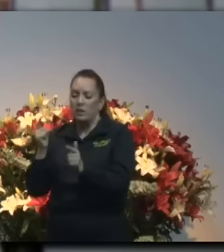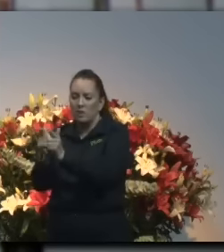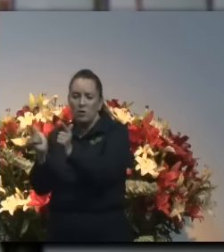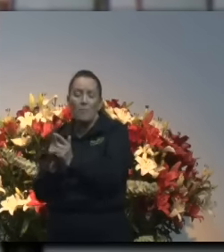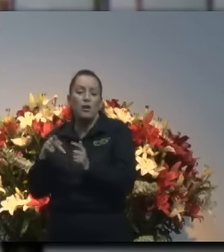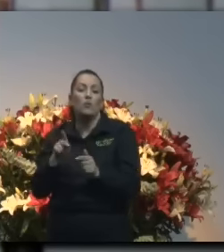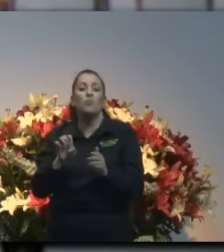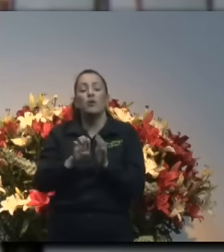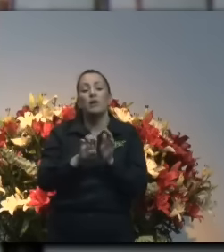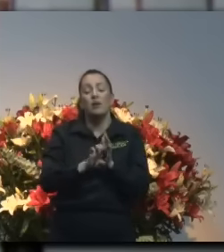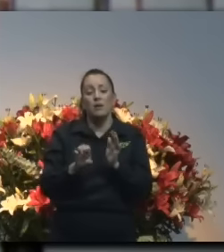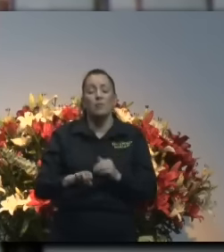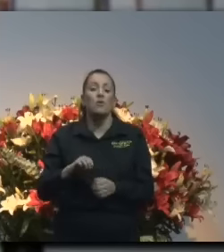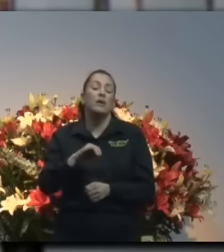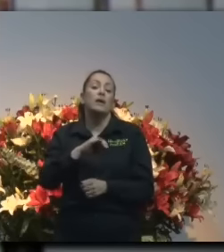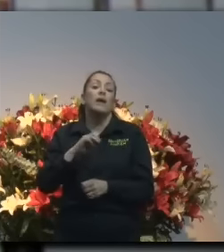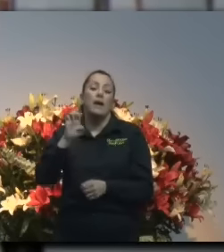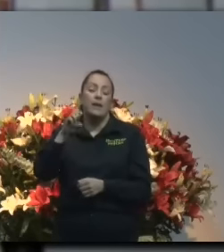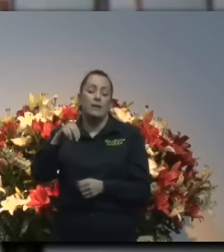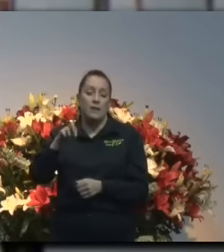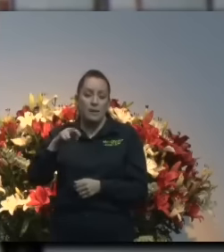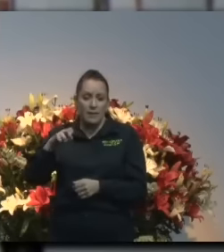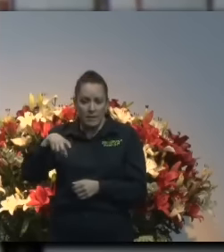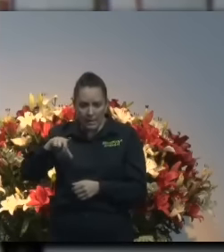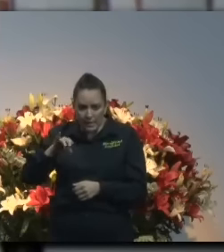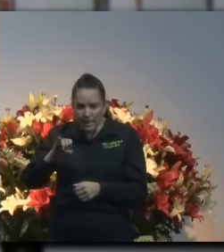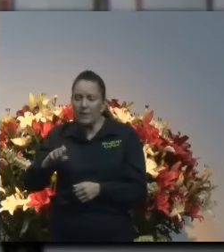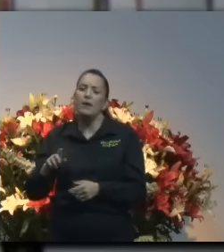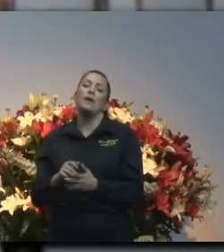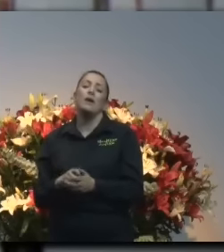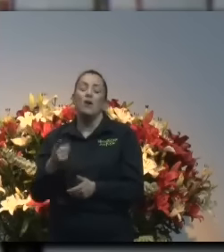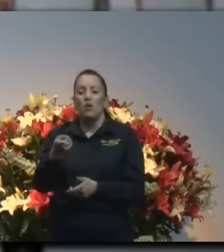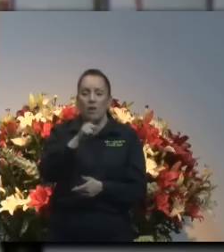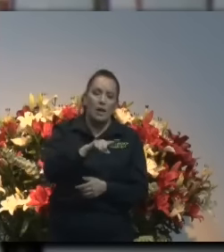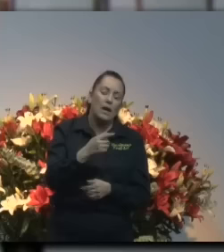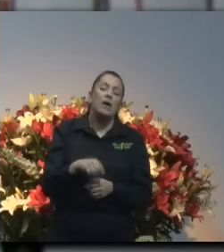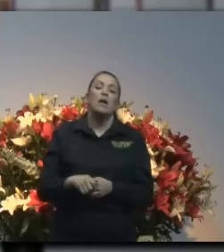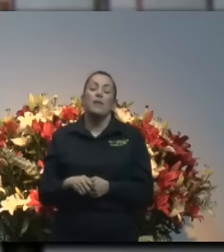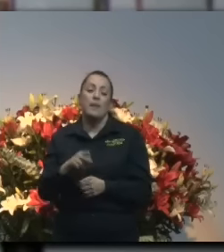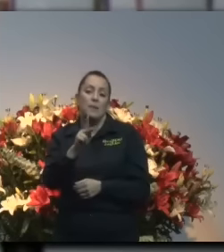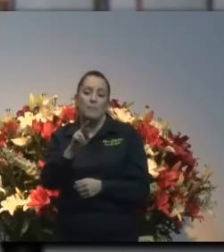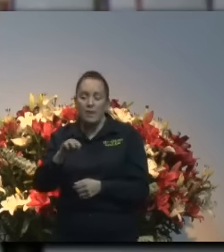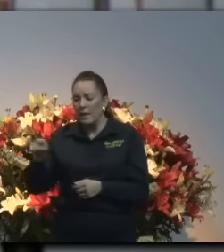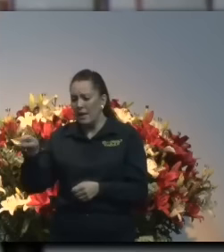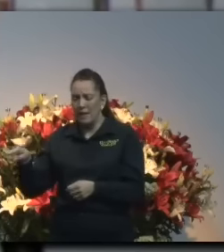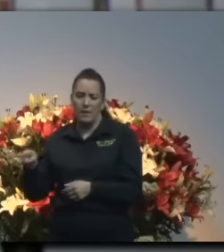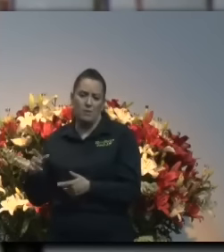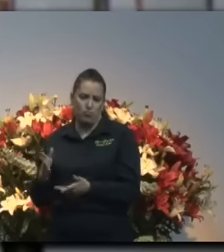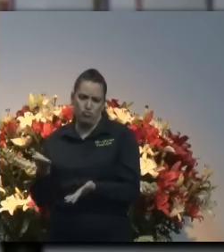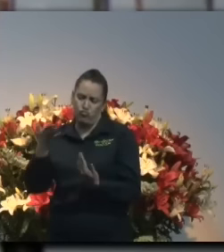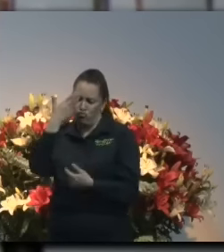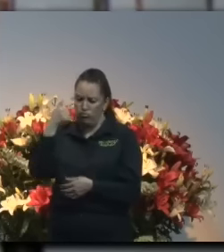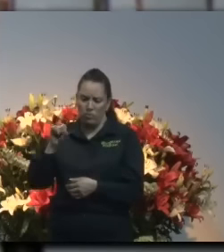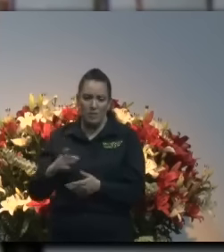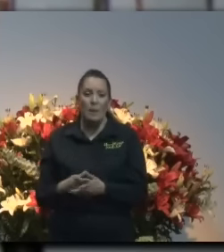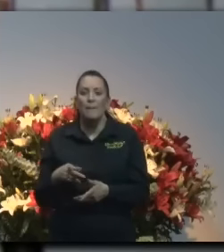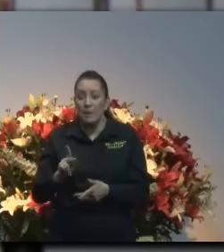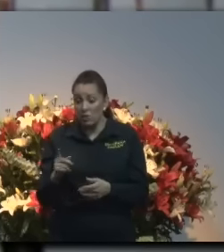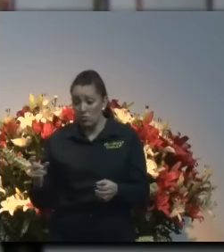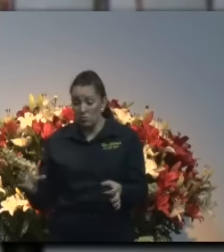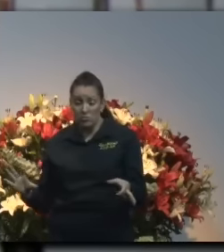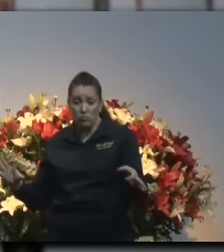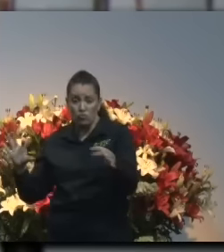que pertenece al PRI, un Enrique de la Madrid, que es un tipazo, y que no necesariamente por militar en un partido